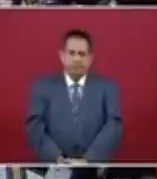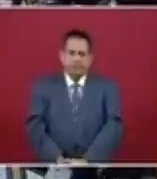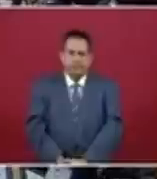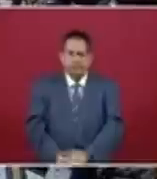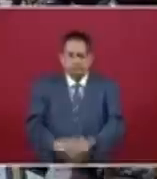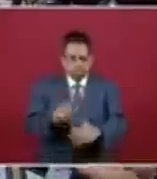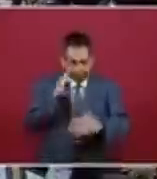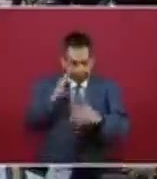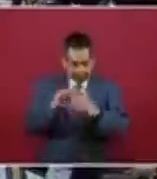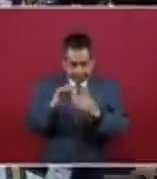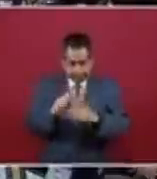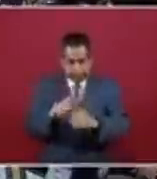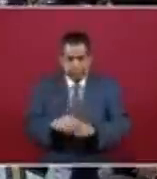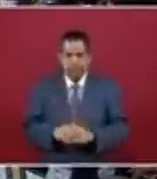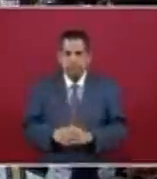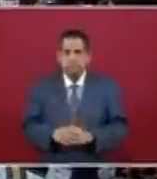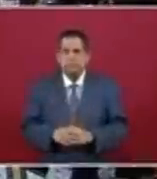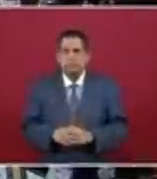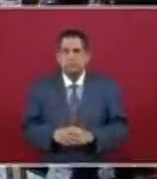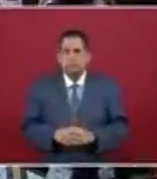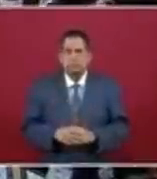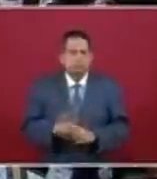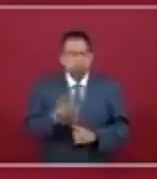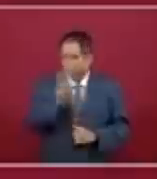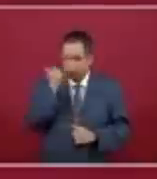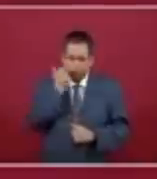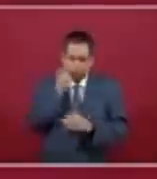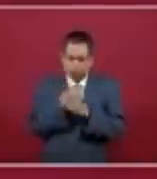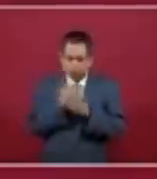Miren, no se quiso hablar de eso